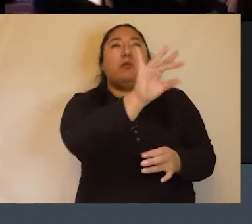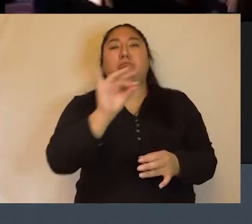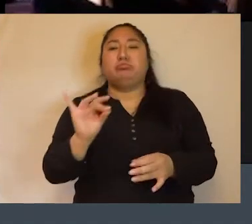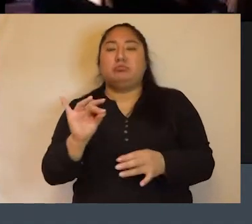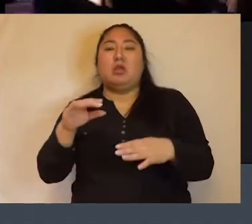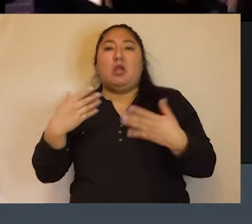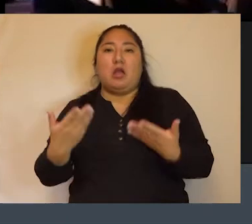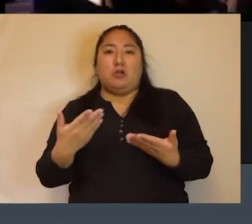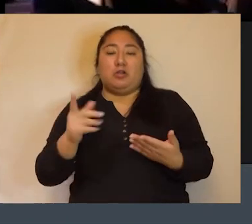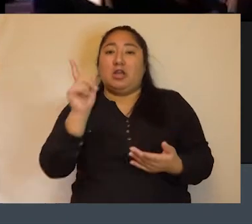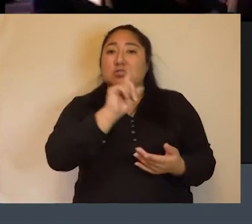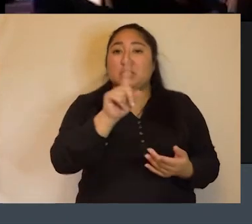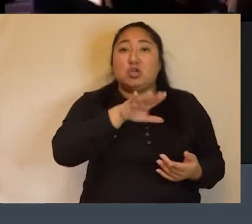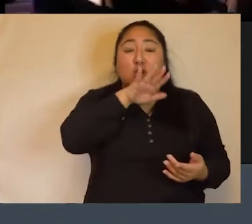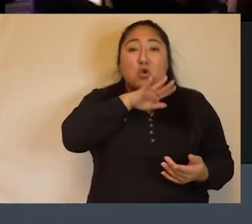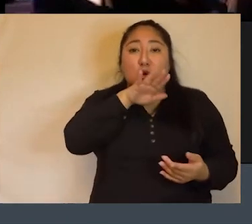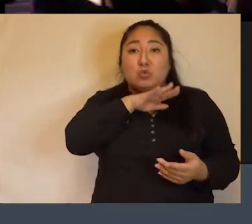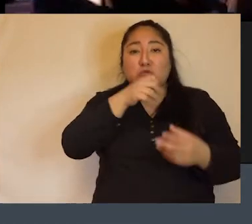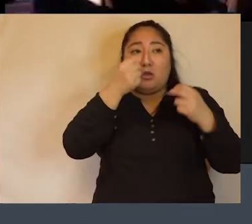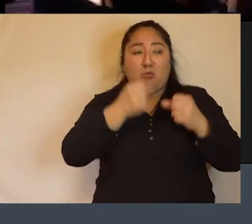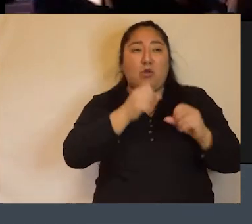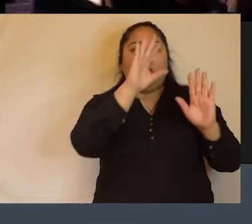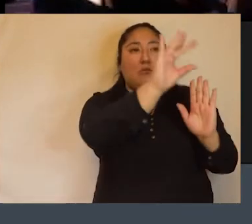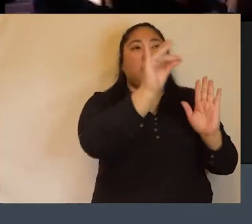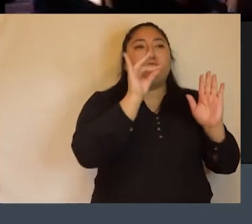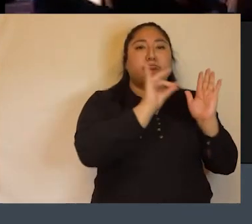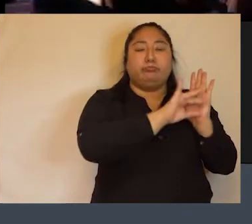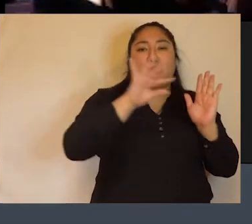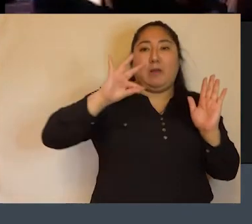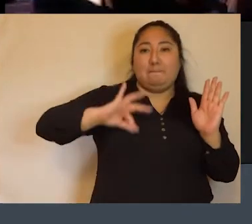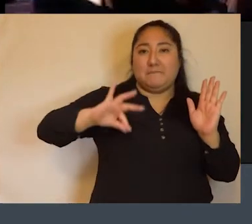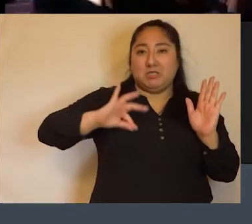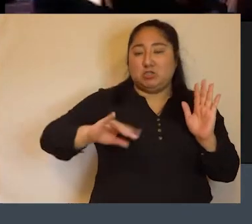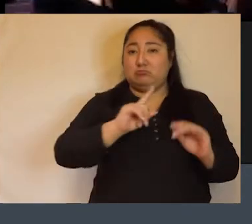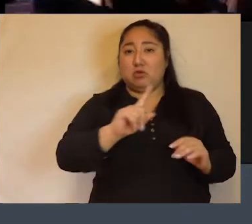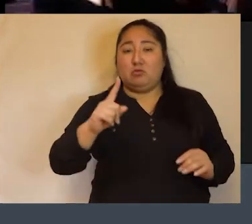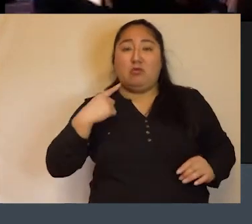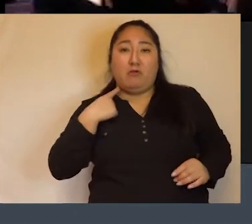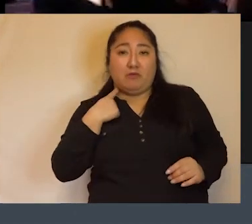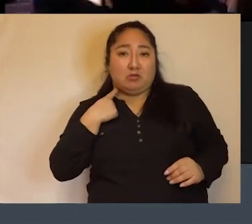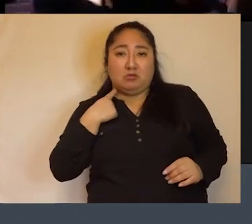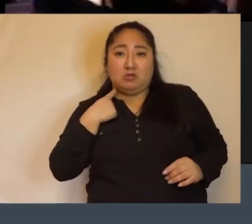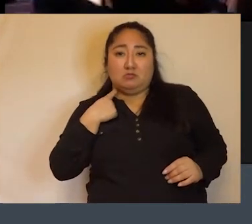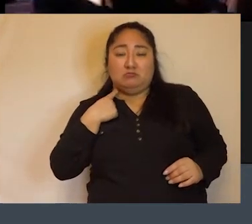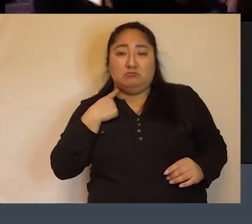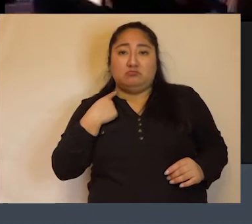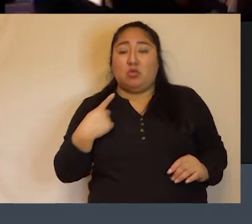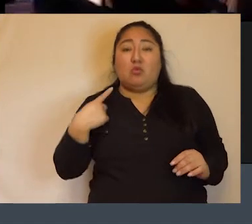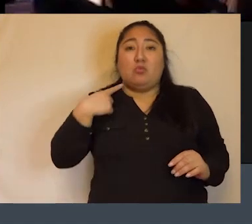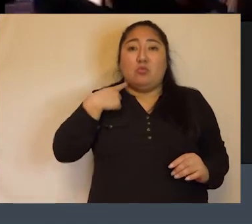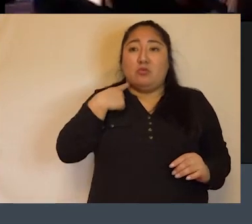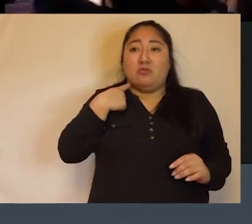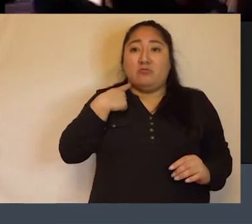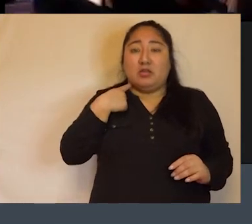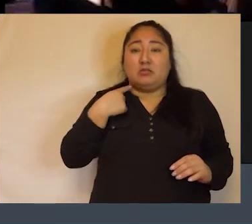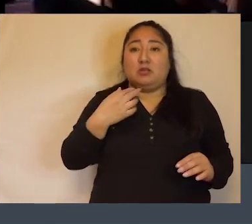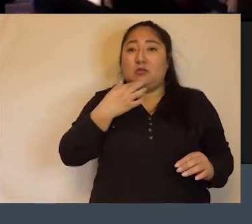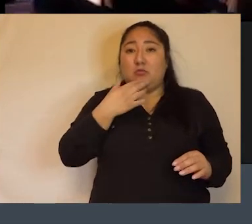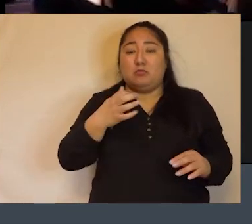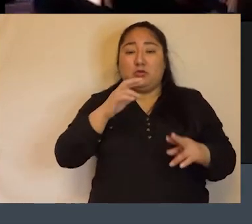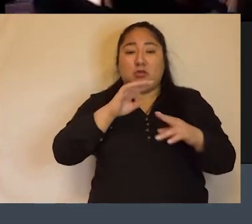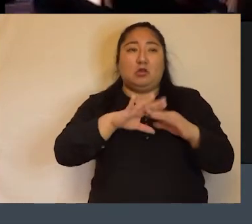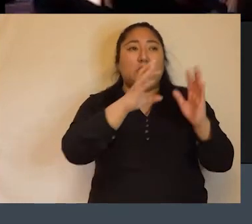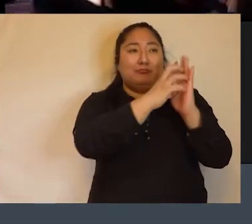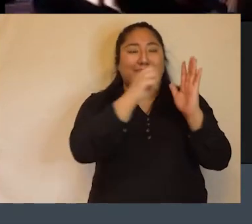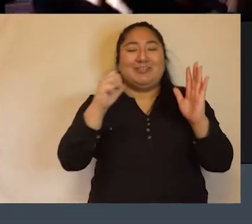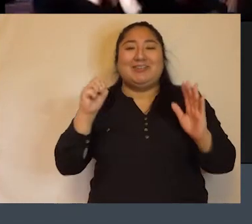emergencia. Y si no lo llegan a ocupar, lo pueden destinar a pensión y no afectar, y no van a ver afectada su pensión por